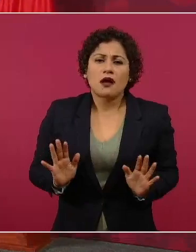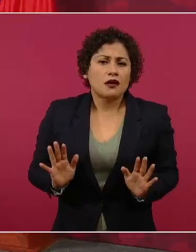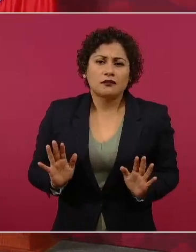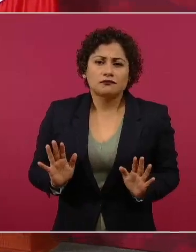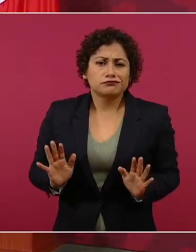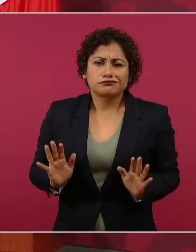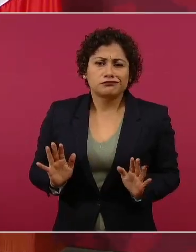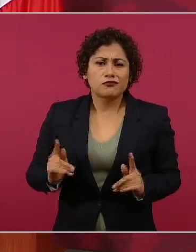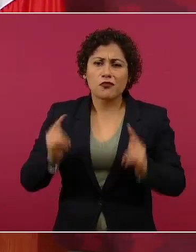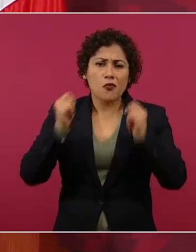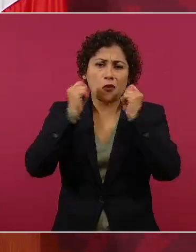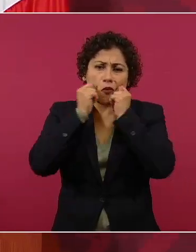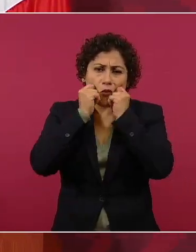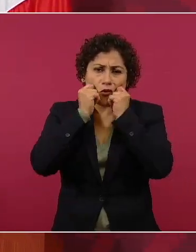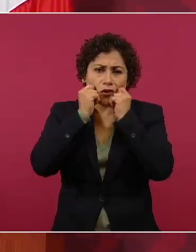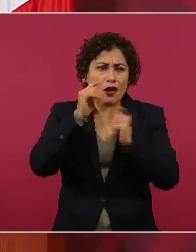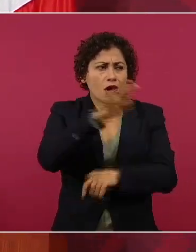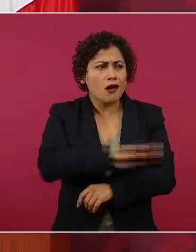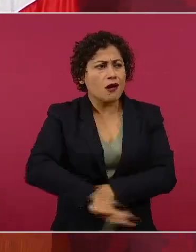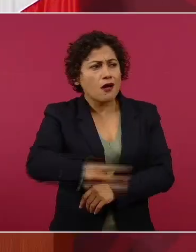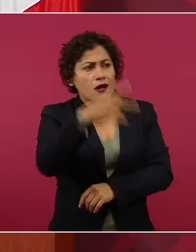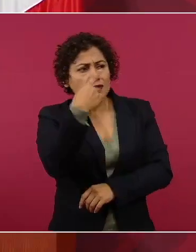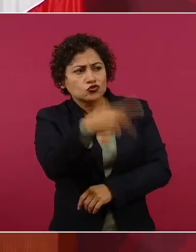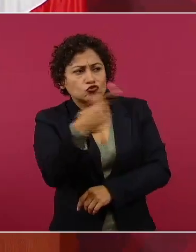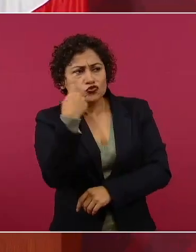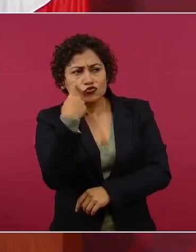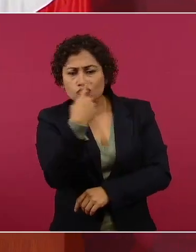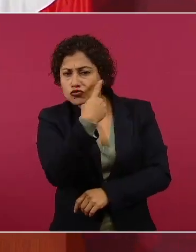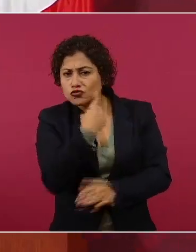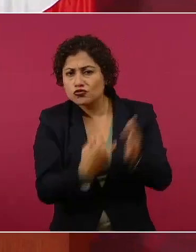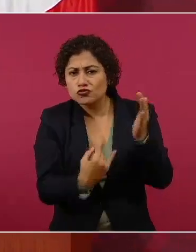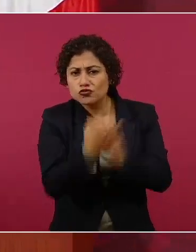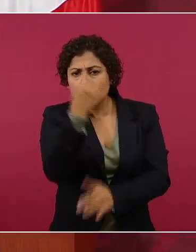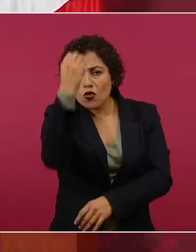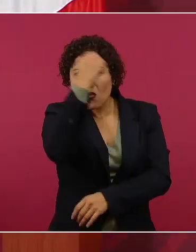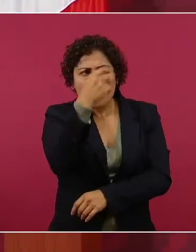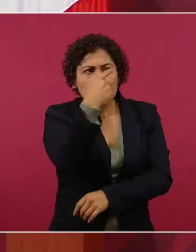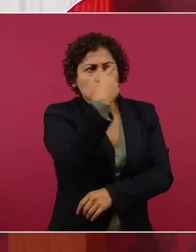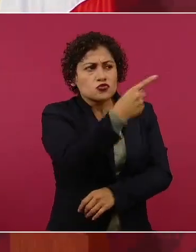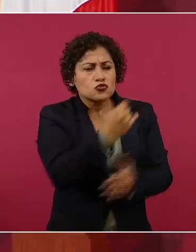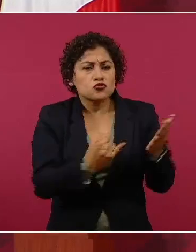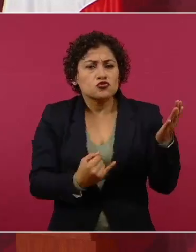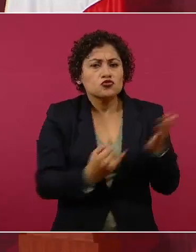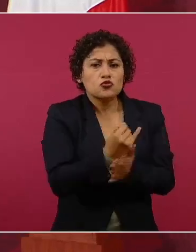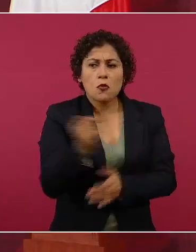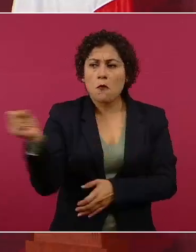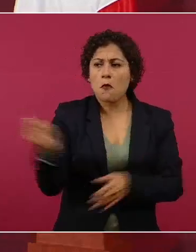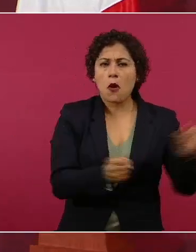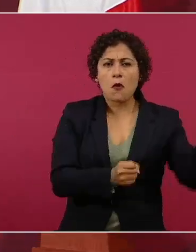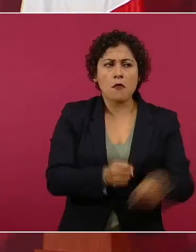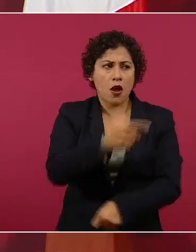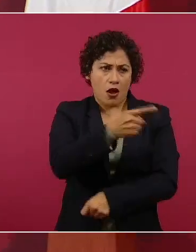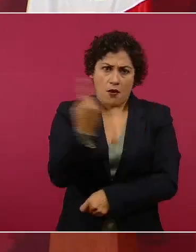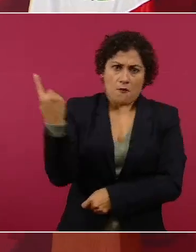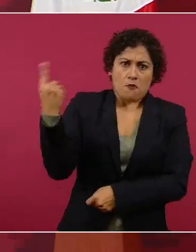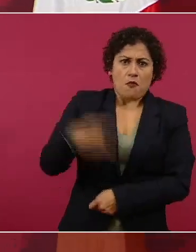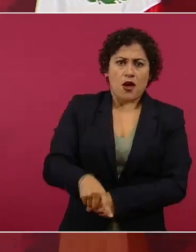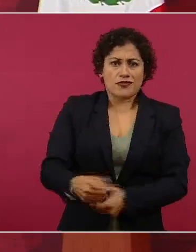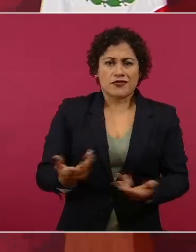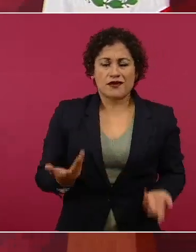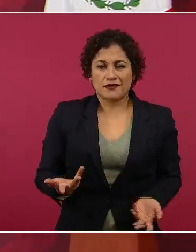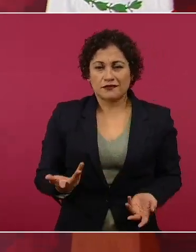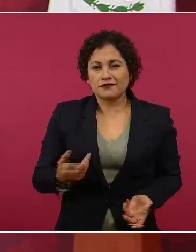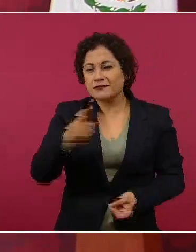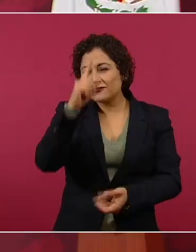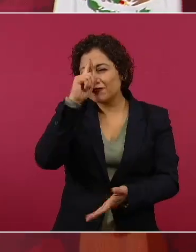ser el pueblo el que va a decidir y va a seguir mandando. ¿O creen ustedes